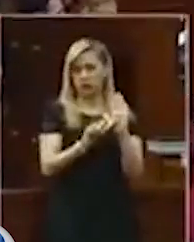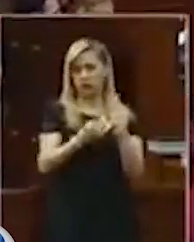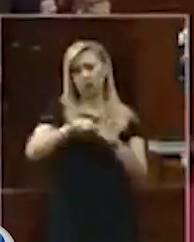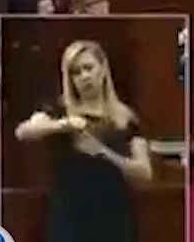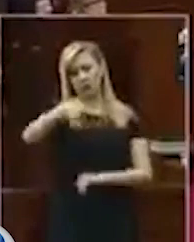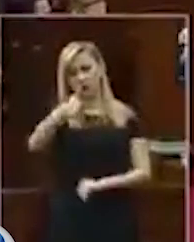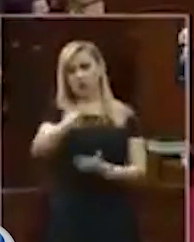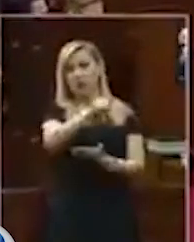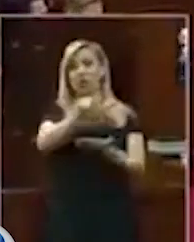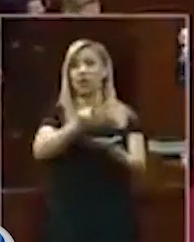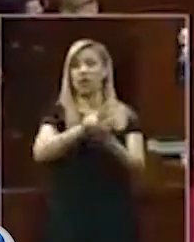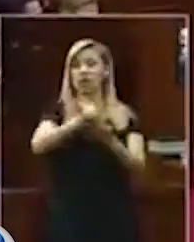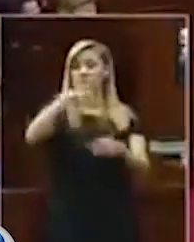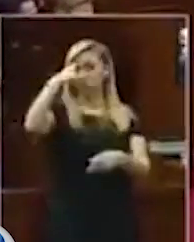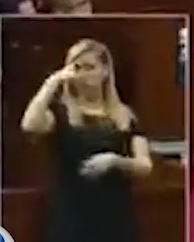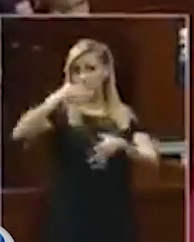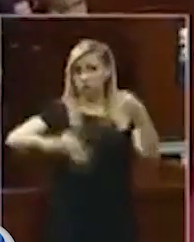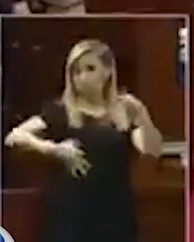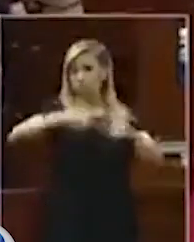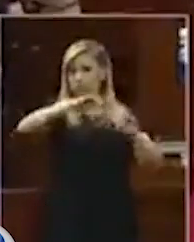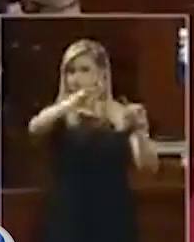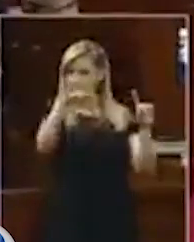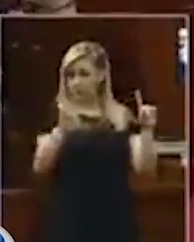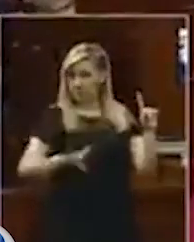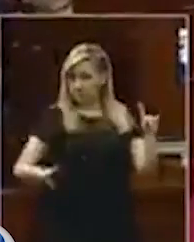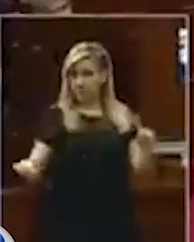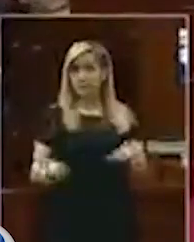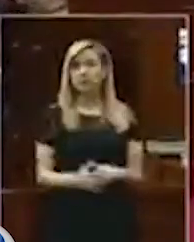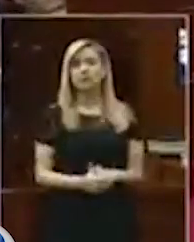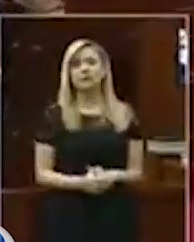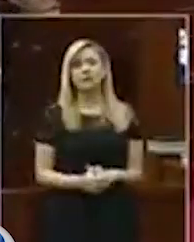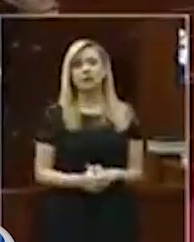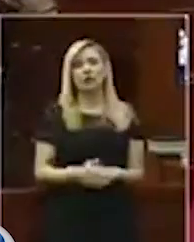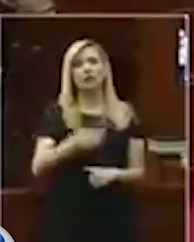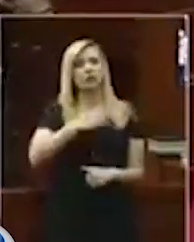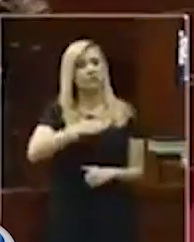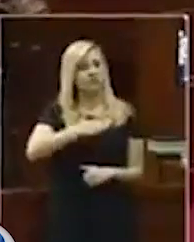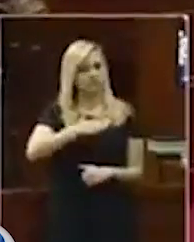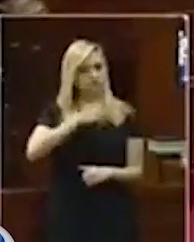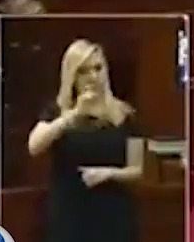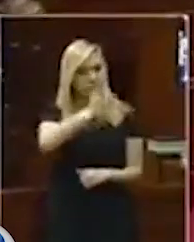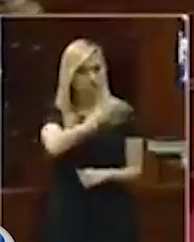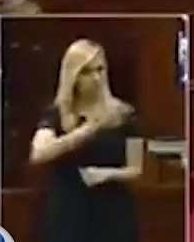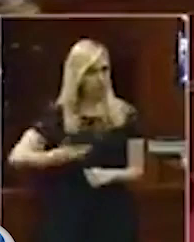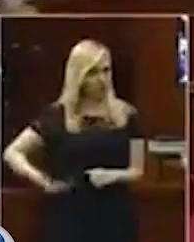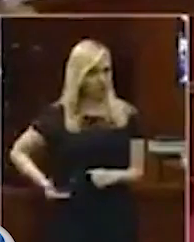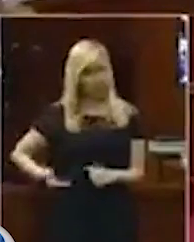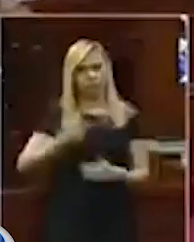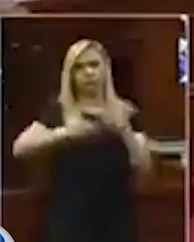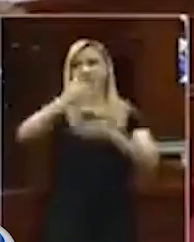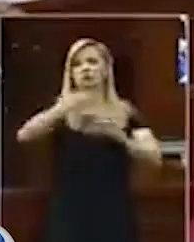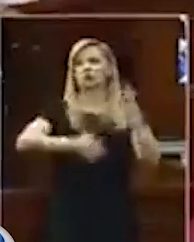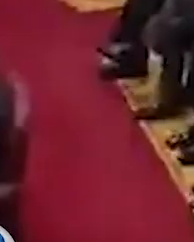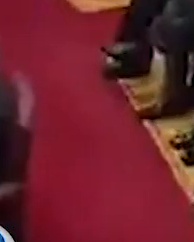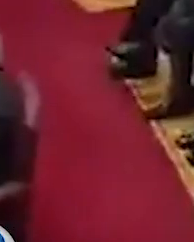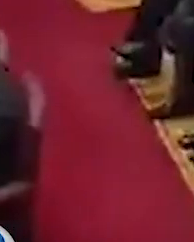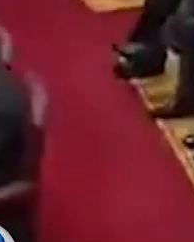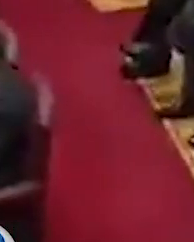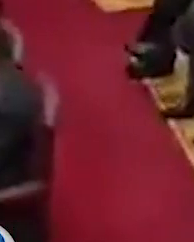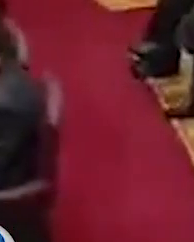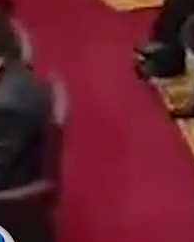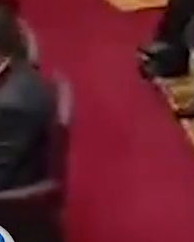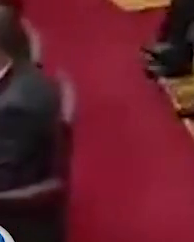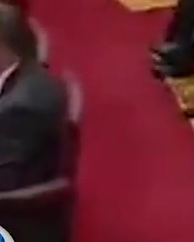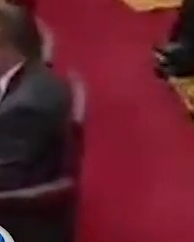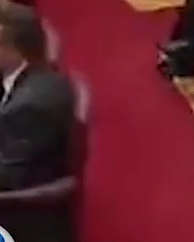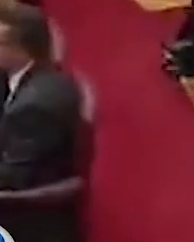estrado donde lo esperaba Luis María Aguilar Morales, quien en su discurso hizo hincapié en la importancia de fortalecer las instituciones que imparten justicia. En